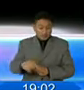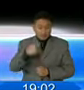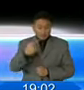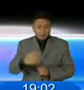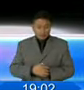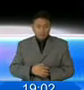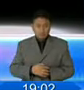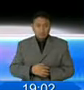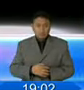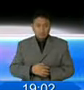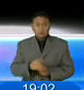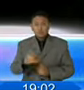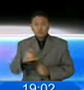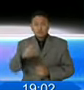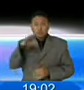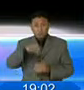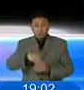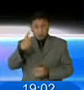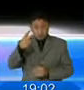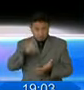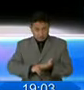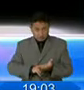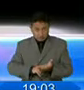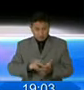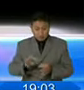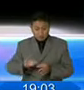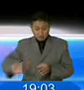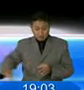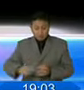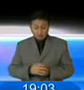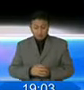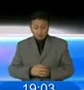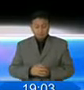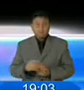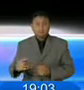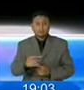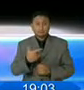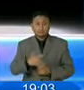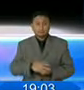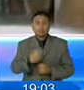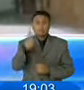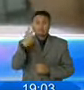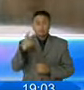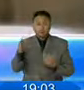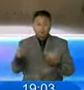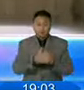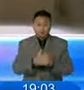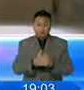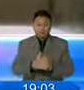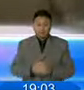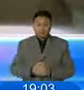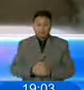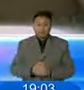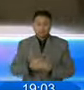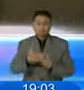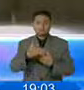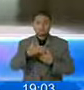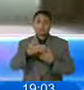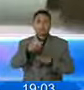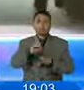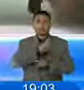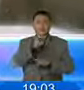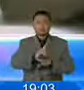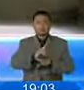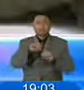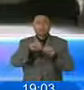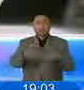veces. Denunciarlo. Ha votado dos veces. Exacto. Entonces, eso es por eso. Justamente se han ido pegados dos papeletas. Más tarde, el director general de operaciones de la